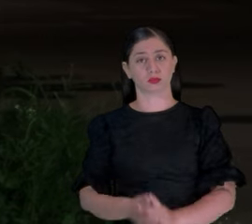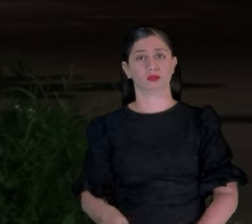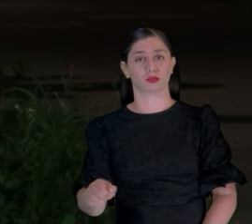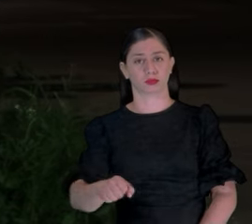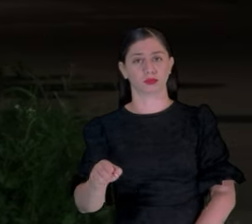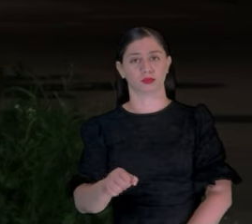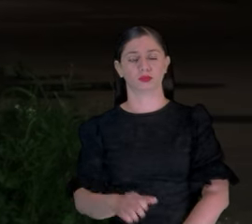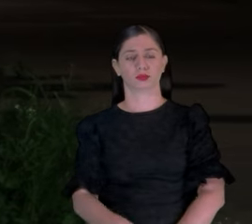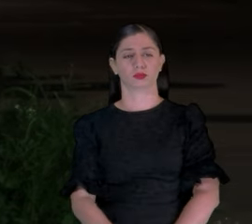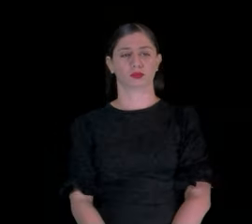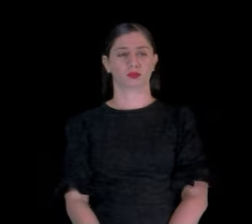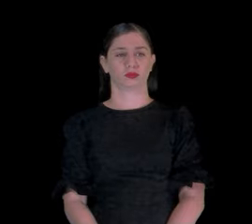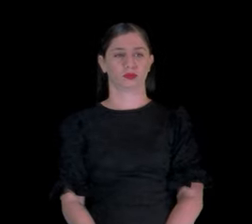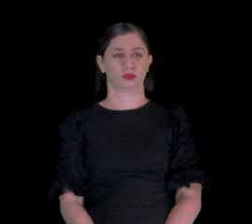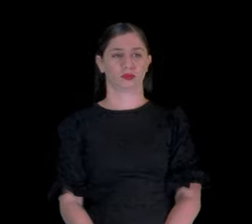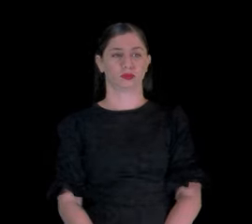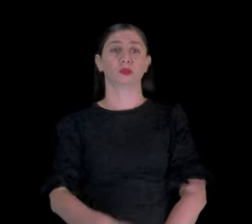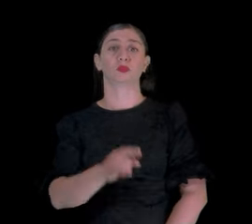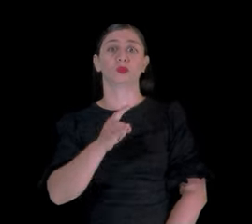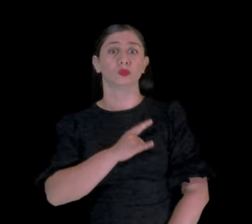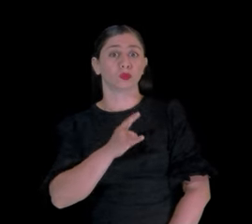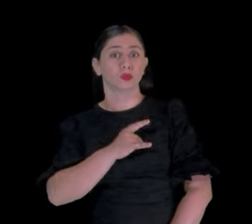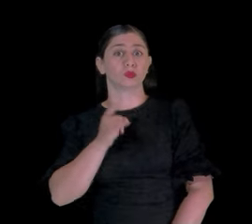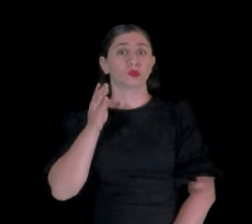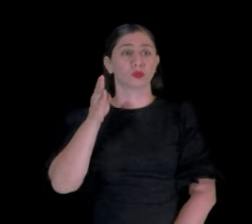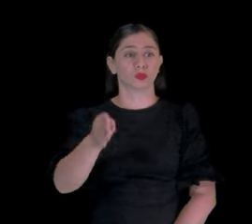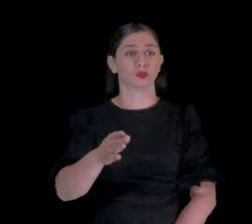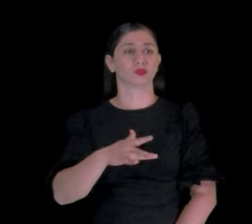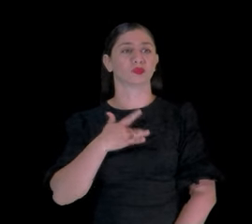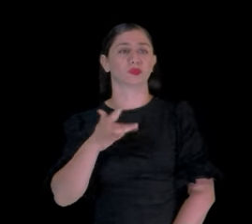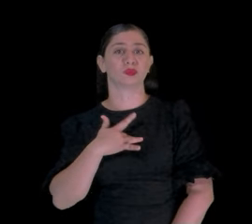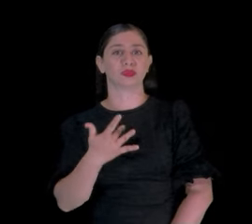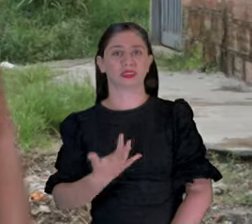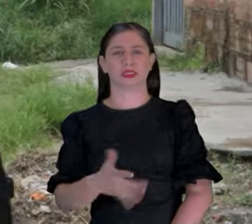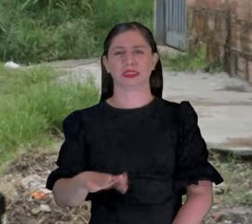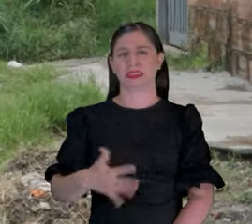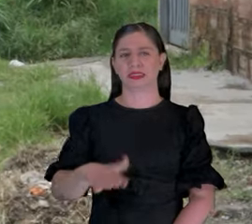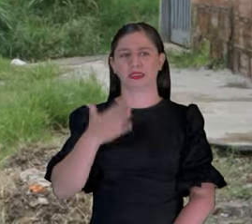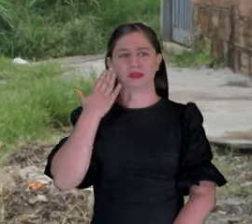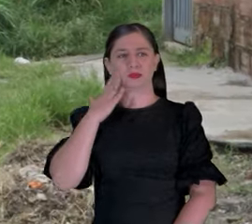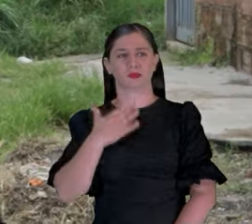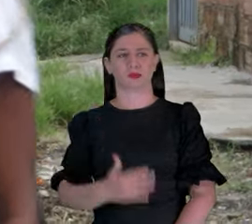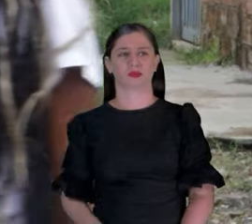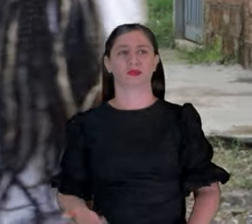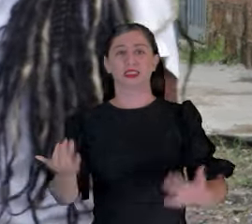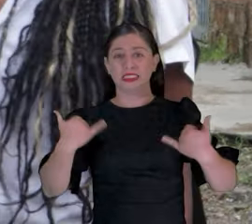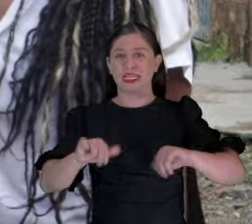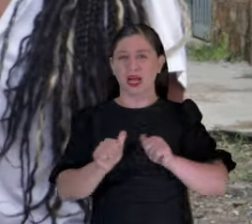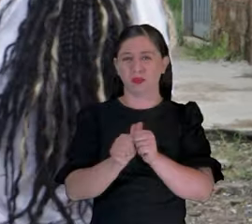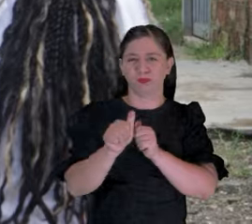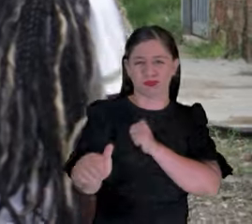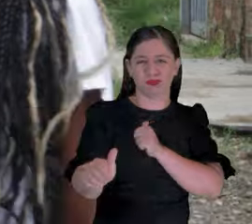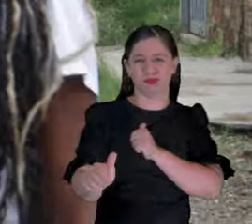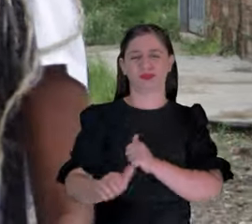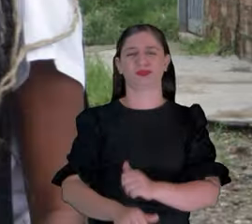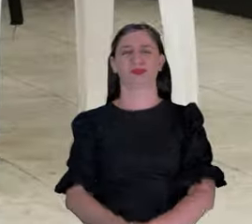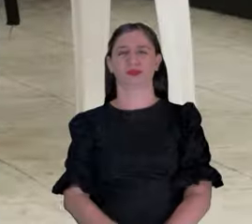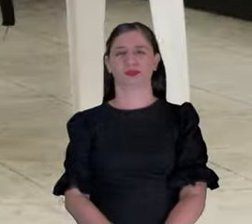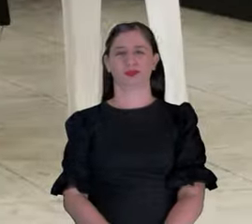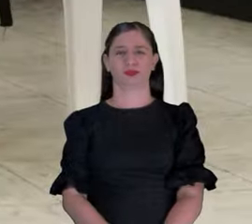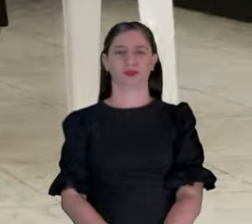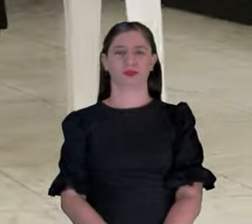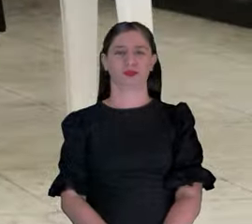Prométame que usted va a estudiar, ¿no? ¿Qué se siente estar a punto de ingresar a la universidad? ¿Y se siente como un susto?